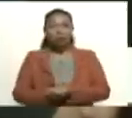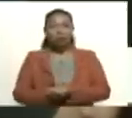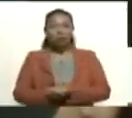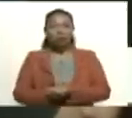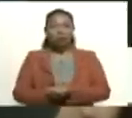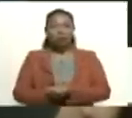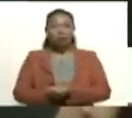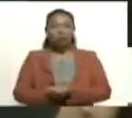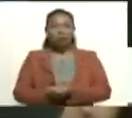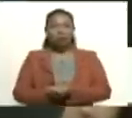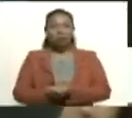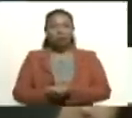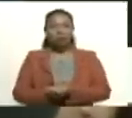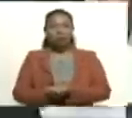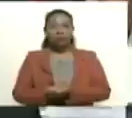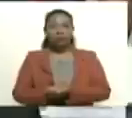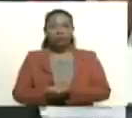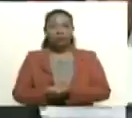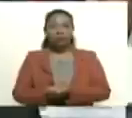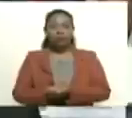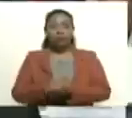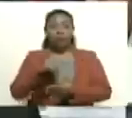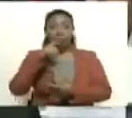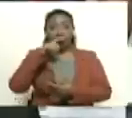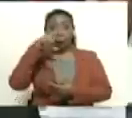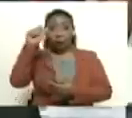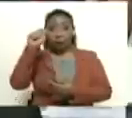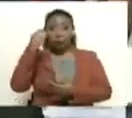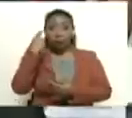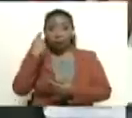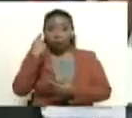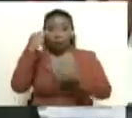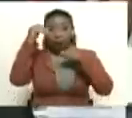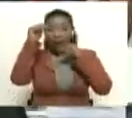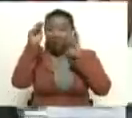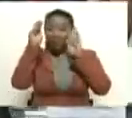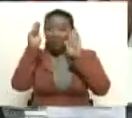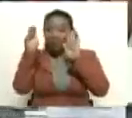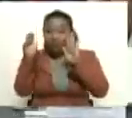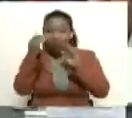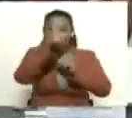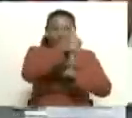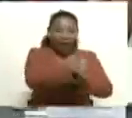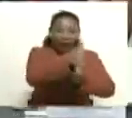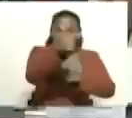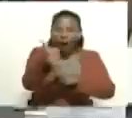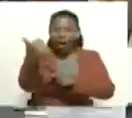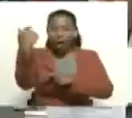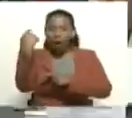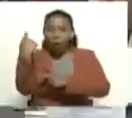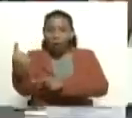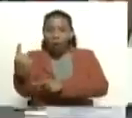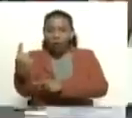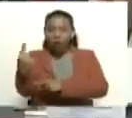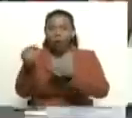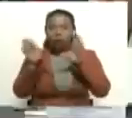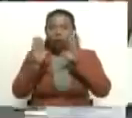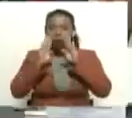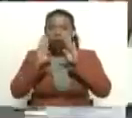uno escucha con objetividad y detenimiento esa confesión,